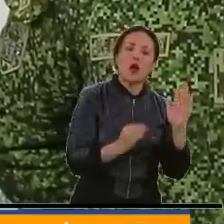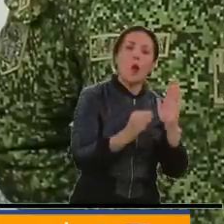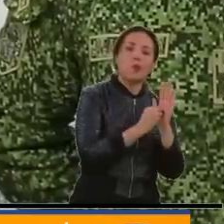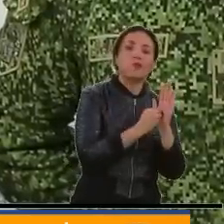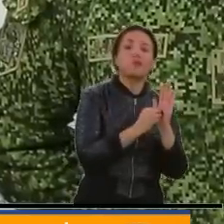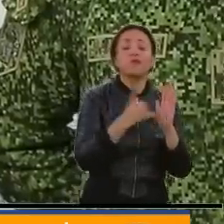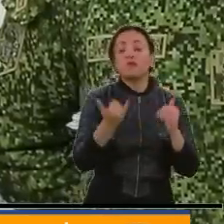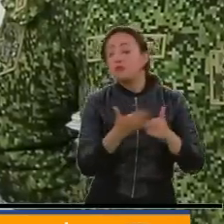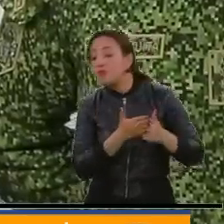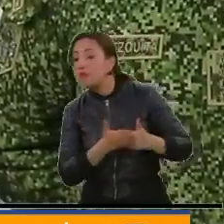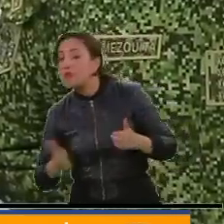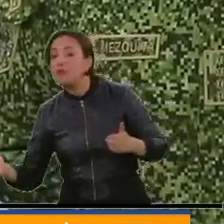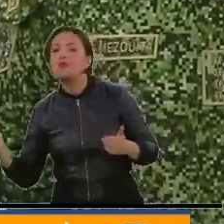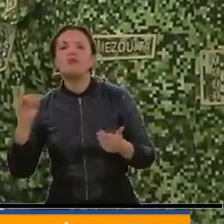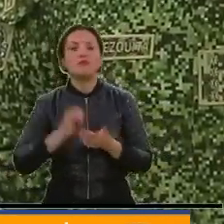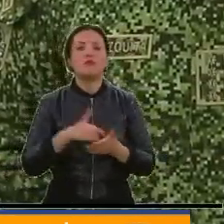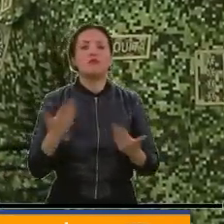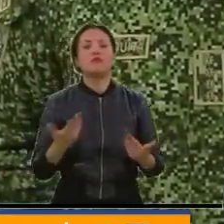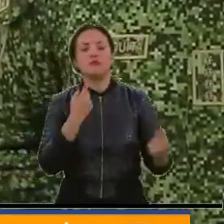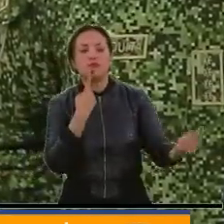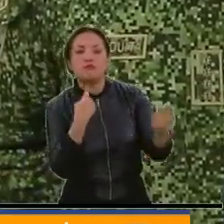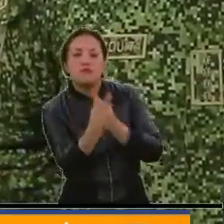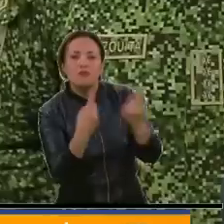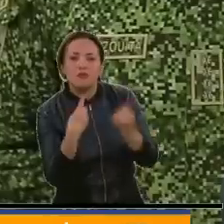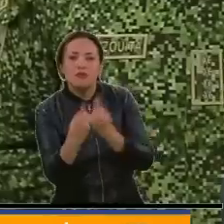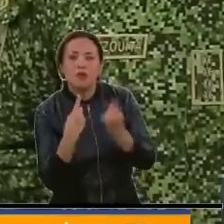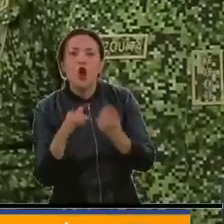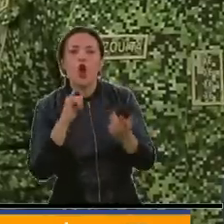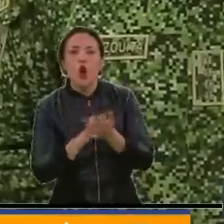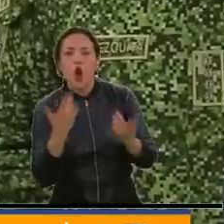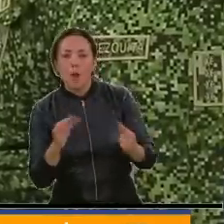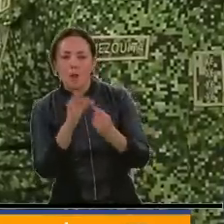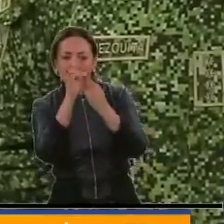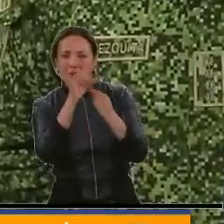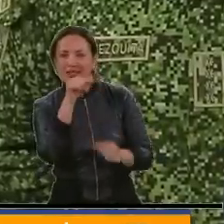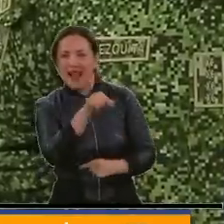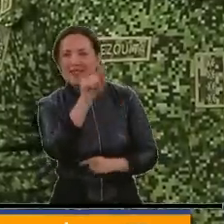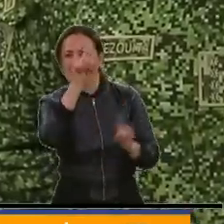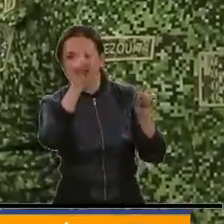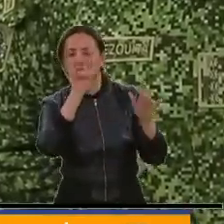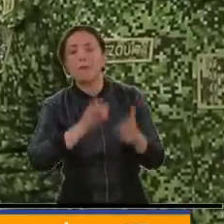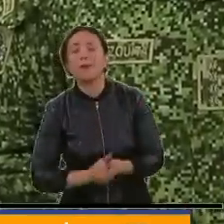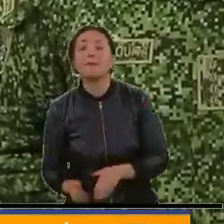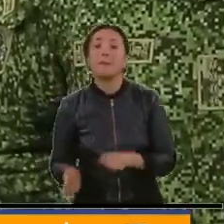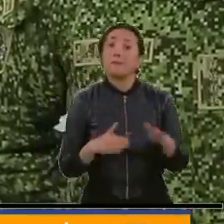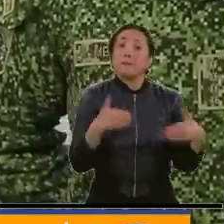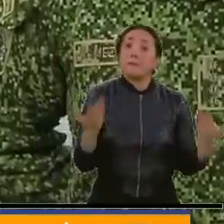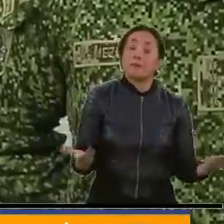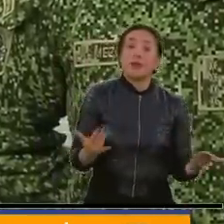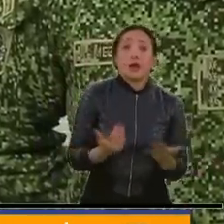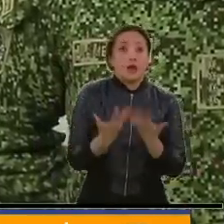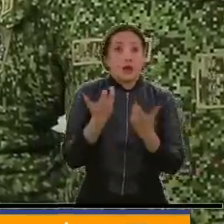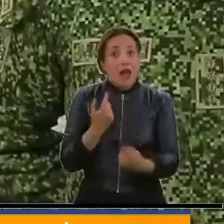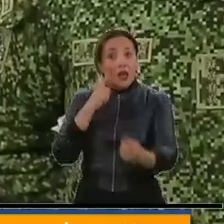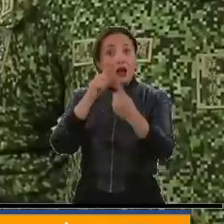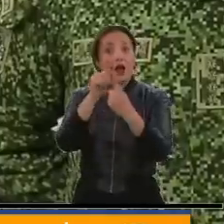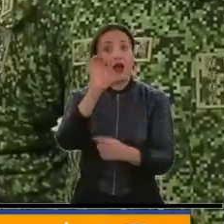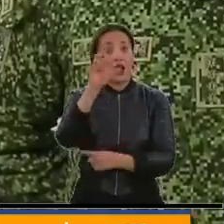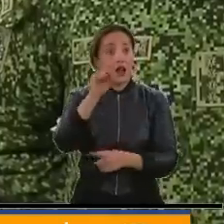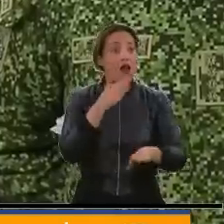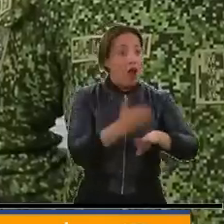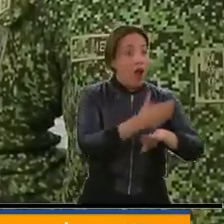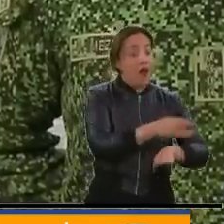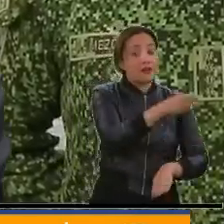siguiente ciclo se reactivaría el diálogo sobre este particular. Dada la voluntad de paz expresada por el